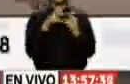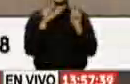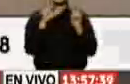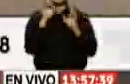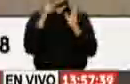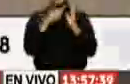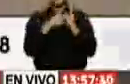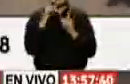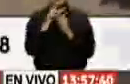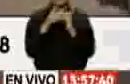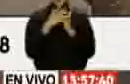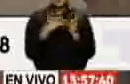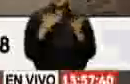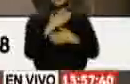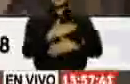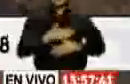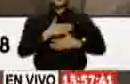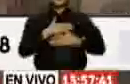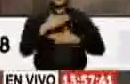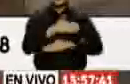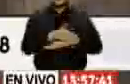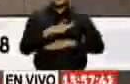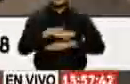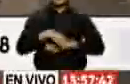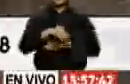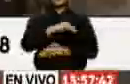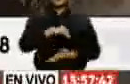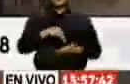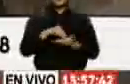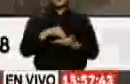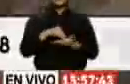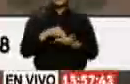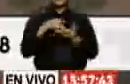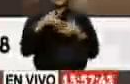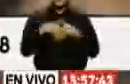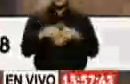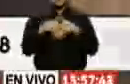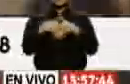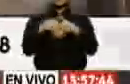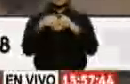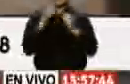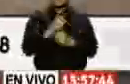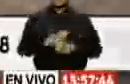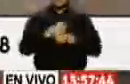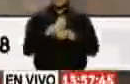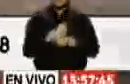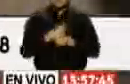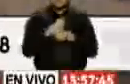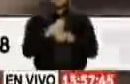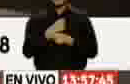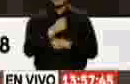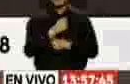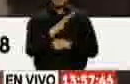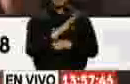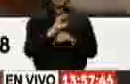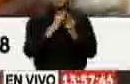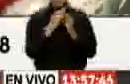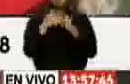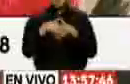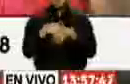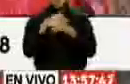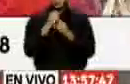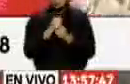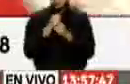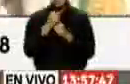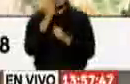70.000 personas quienes disfrutarán en las calles de Machachi del pase de las comparsas, caballos de los criaderos familiares y las diversas